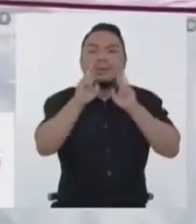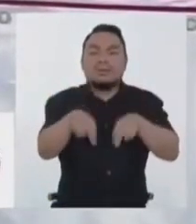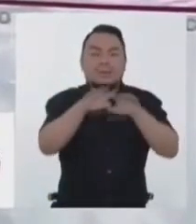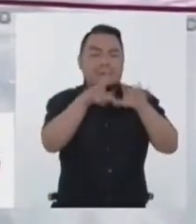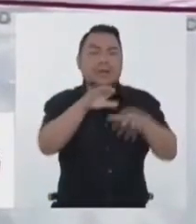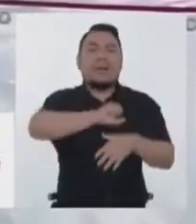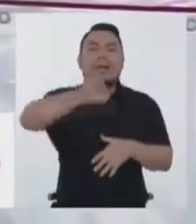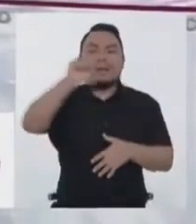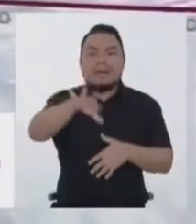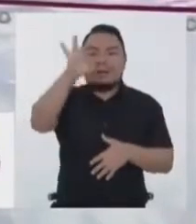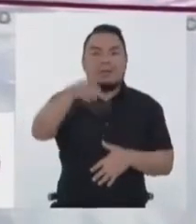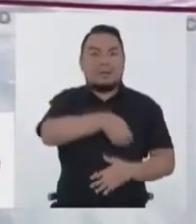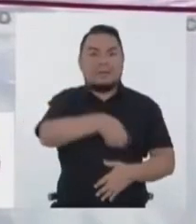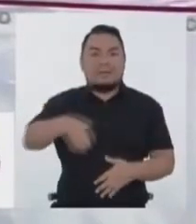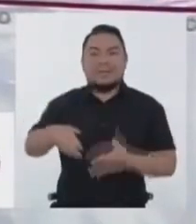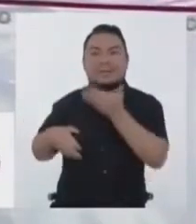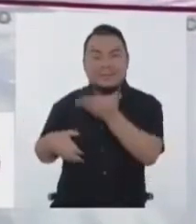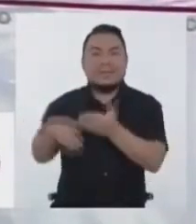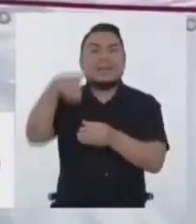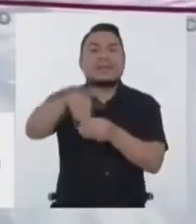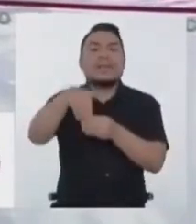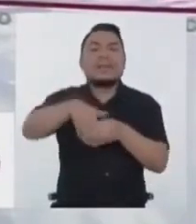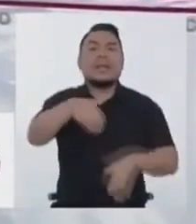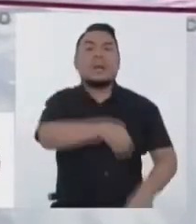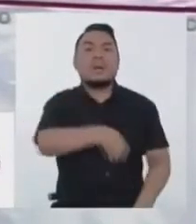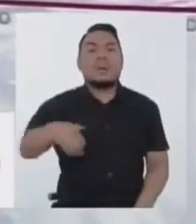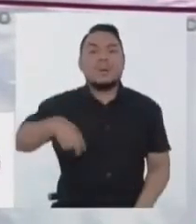de cómputo y de candidatos electos de la elección de